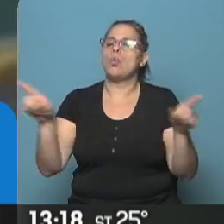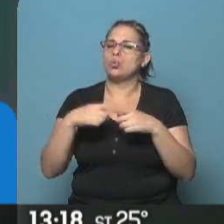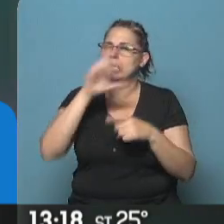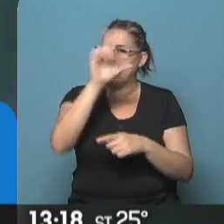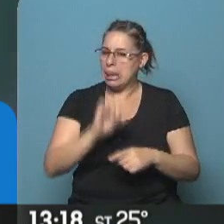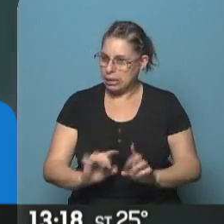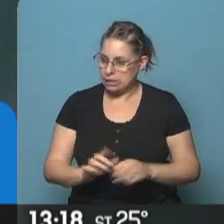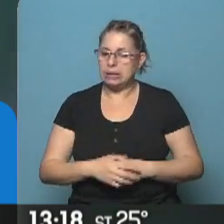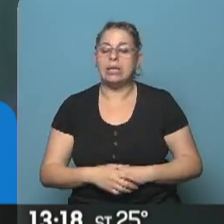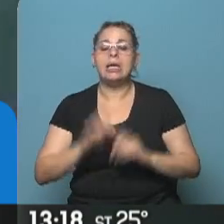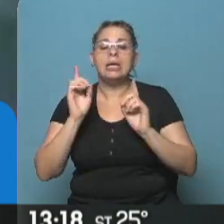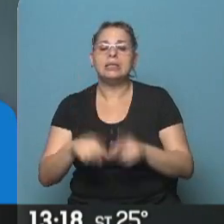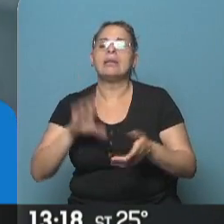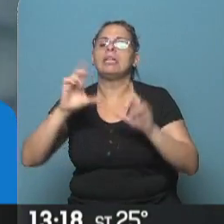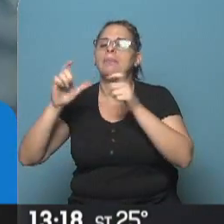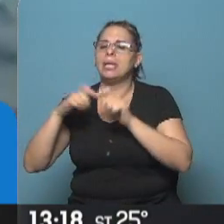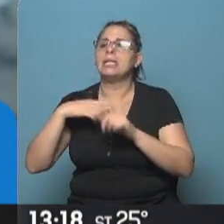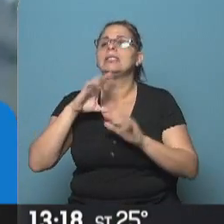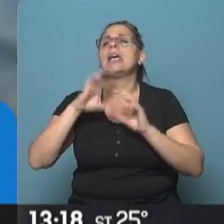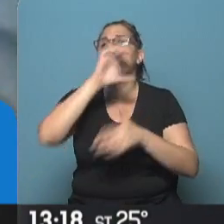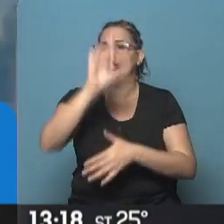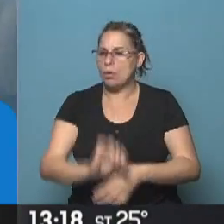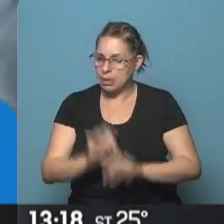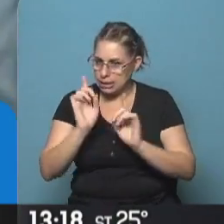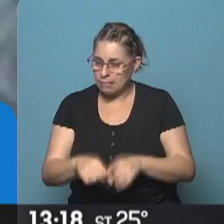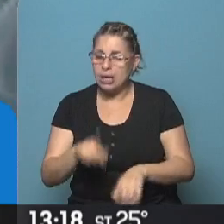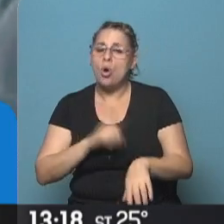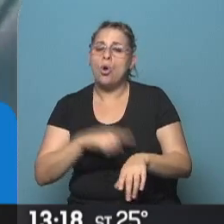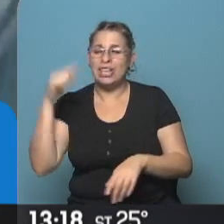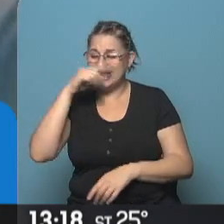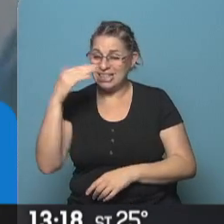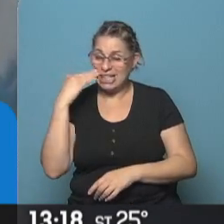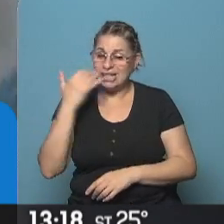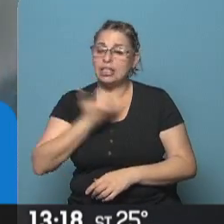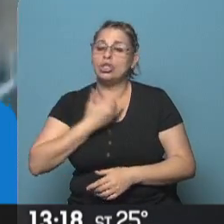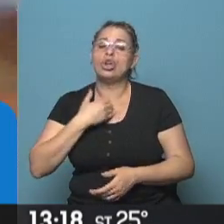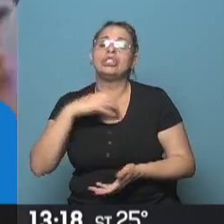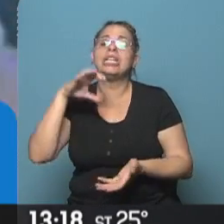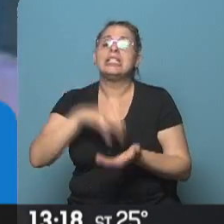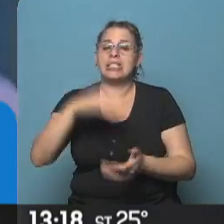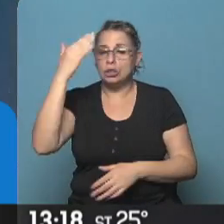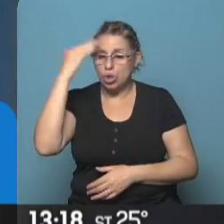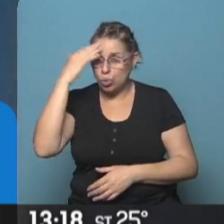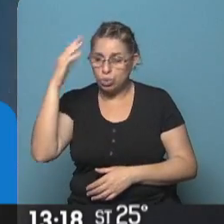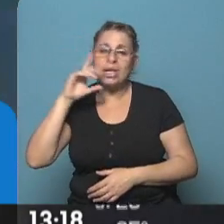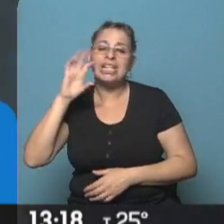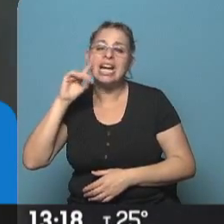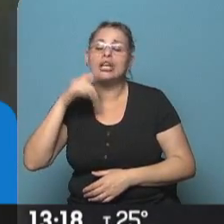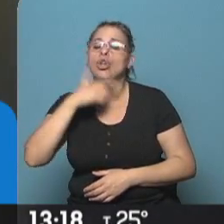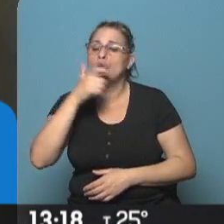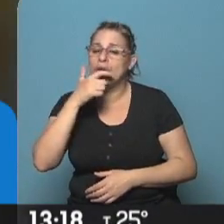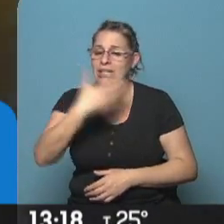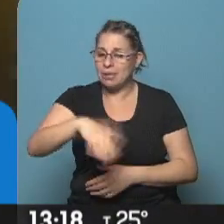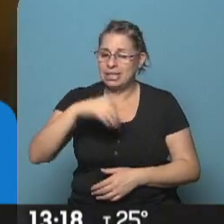en el mundo artístico sudamericano. Esto va a ser a las 19 horas en el Centro Cultural Ricardo Rojas en la Avenida Corrientes, con